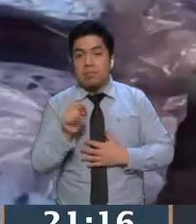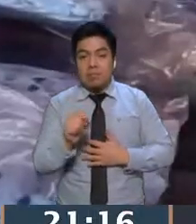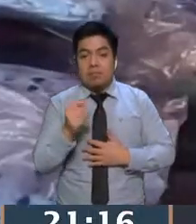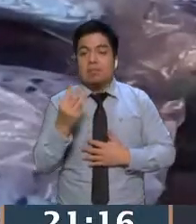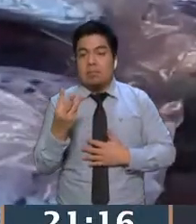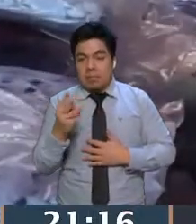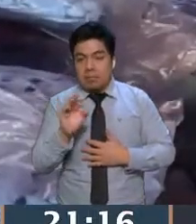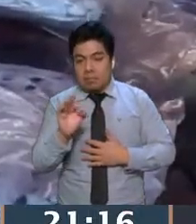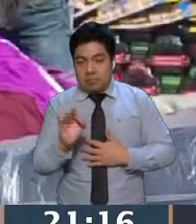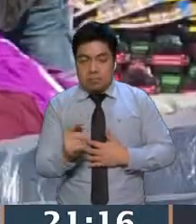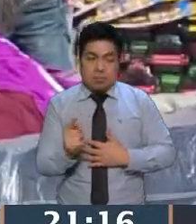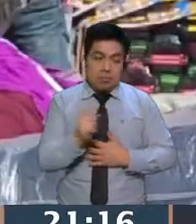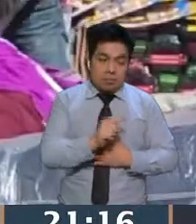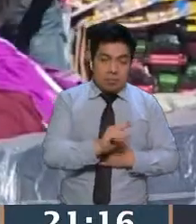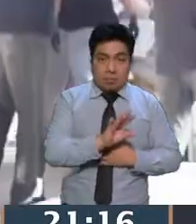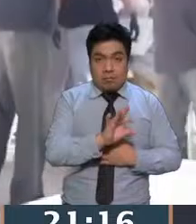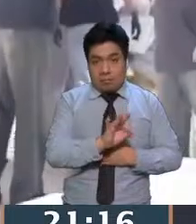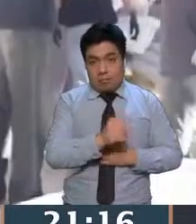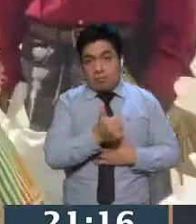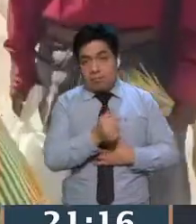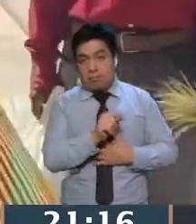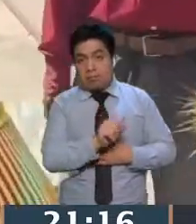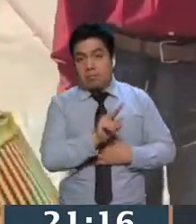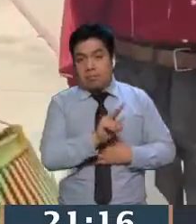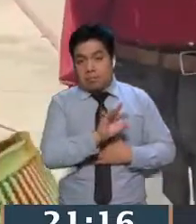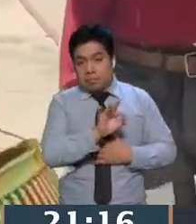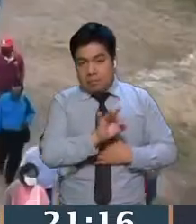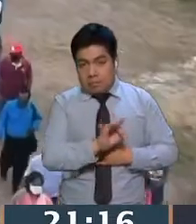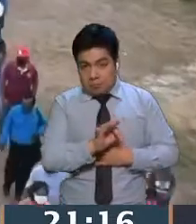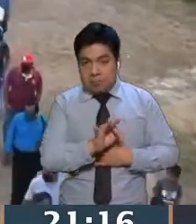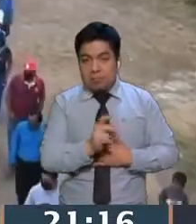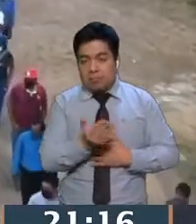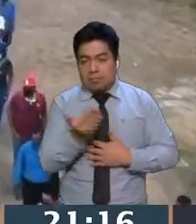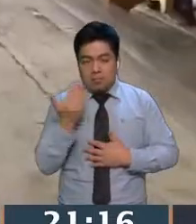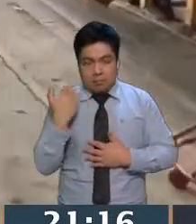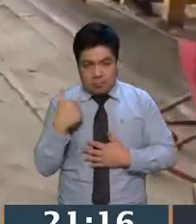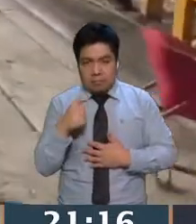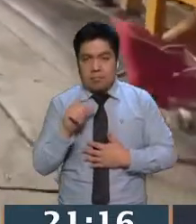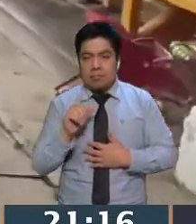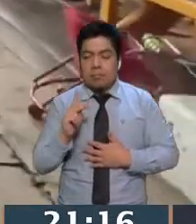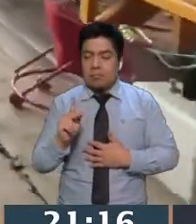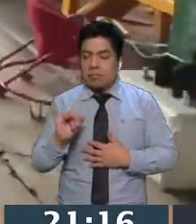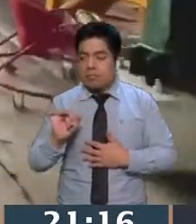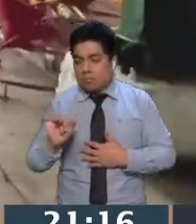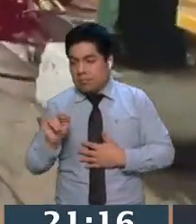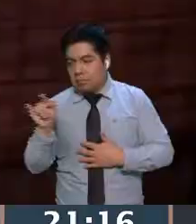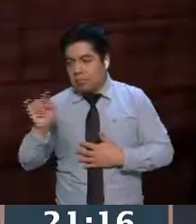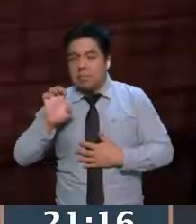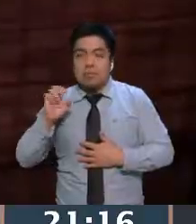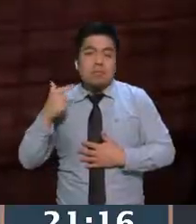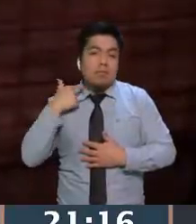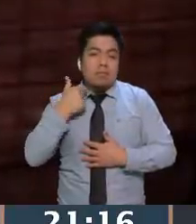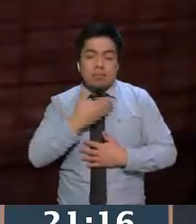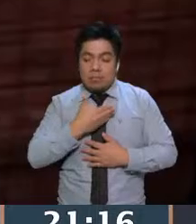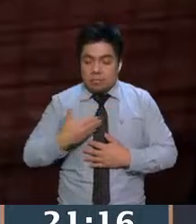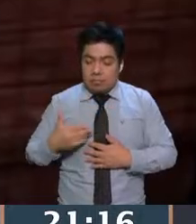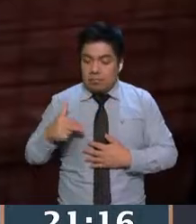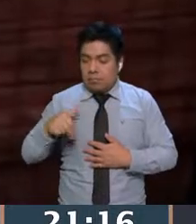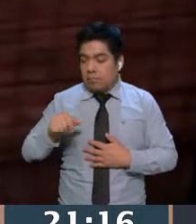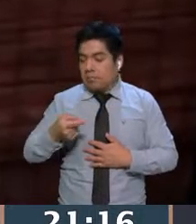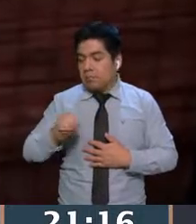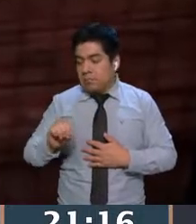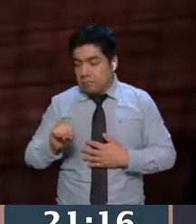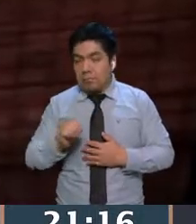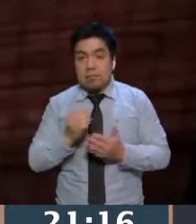36.3% con respecto al 46.2% registrado en la administración del priista Enrique Peña Nieto. El salario mínimo